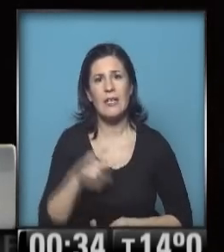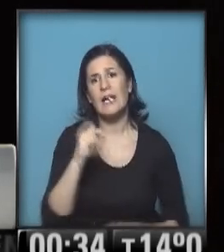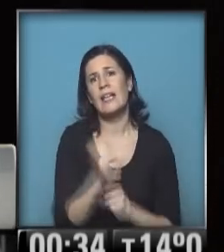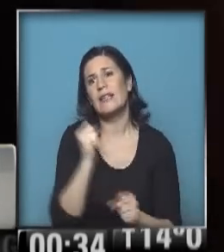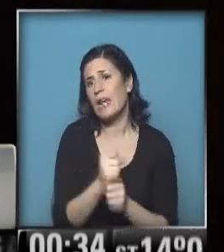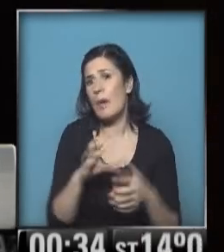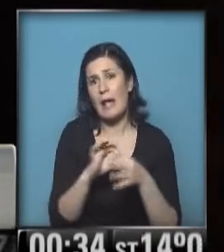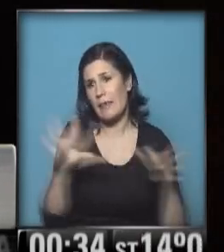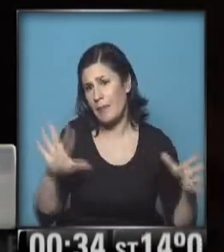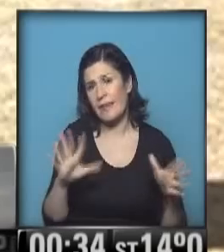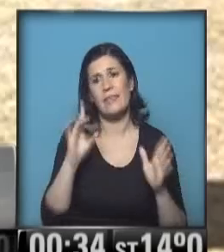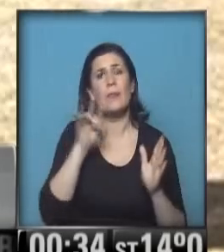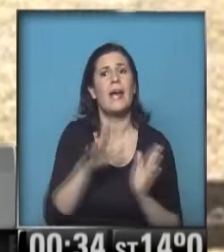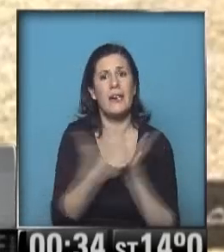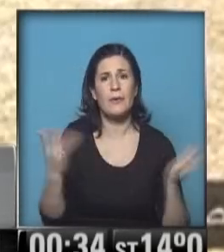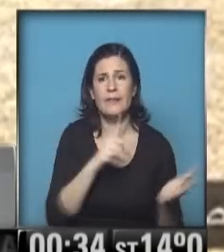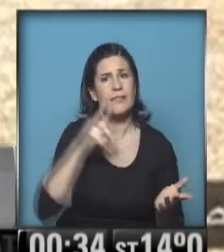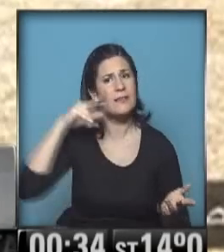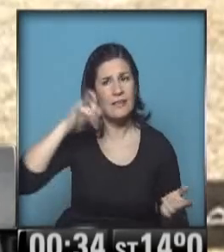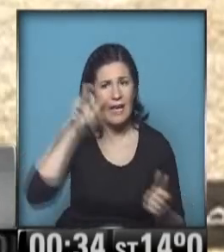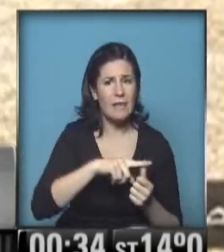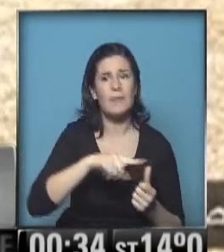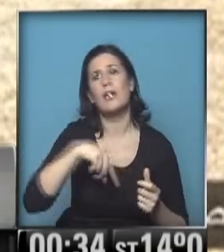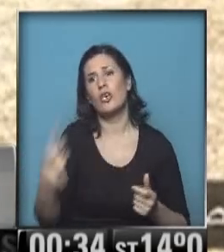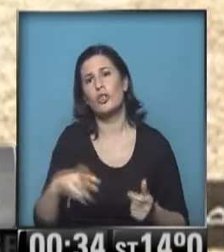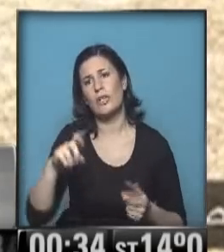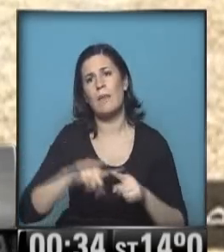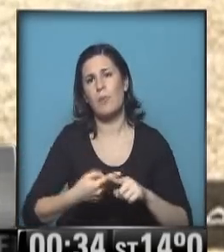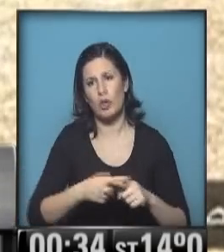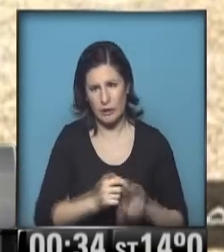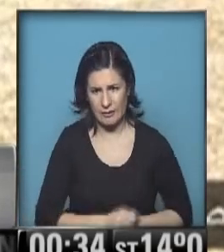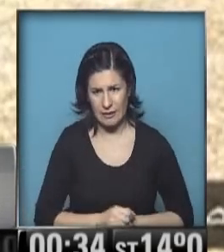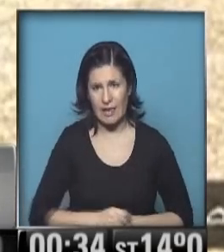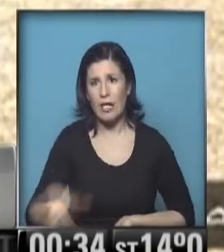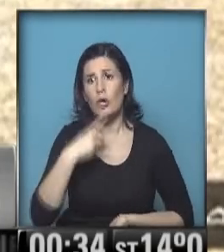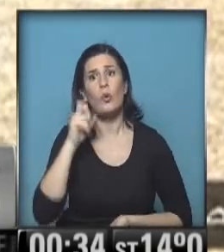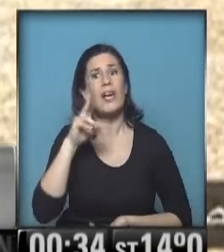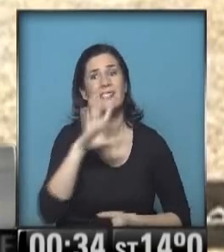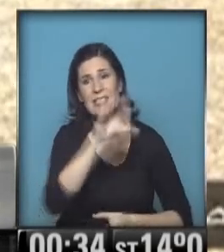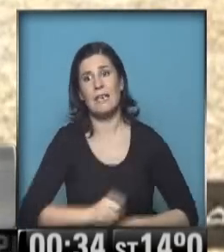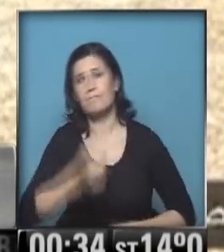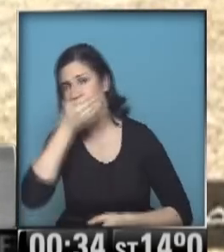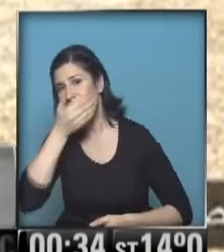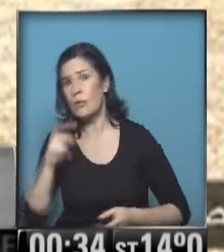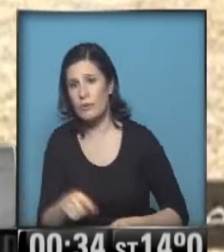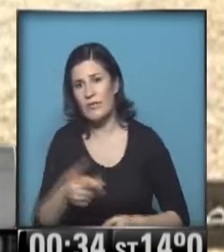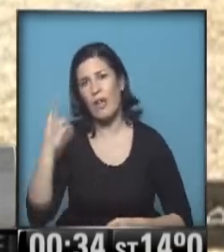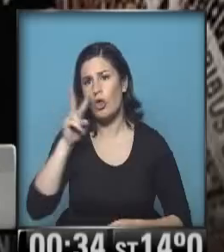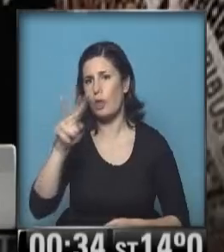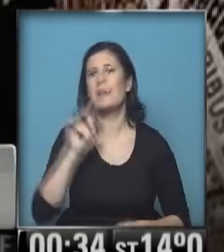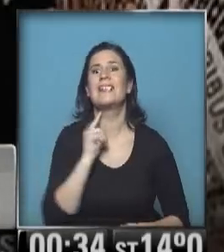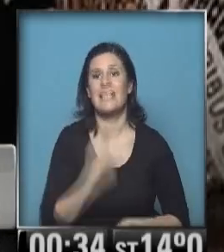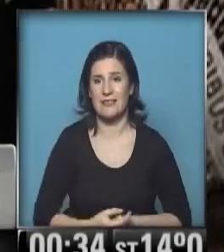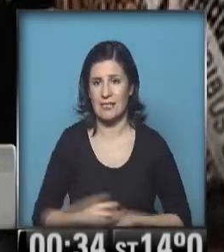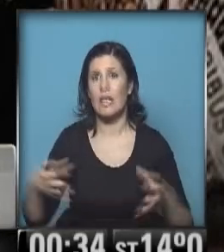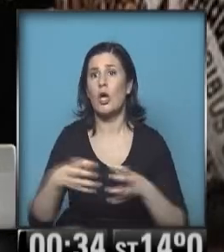forma independiente para las revistas Time y Foreign Policy. Fue secuestrado en Siria en agosto de 2013. El grupo del Estado Islámico viene